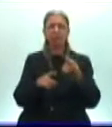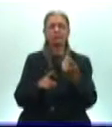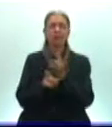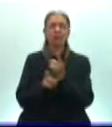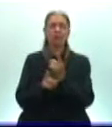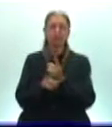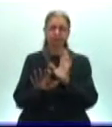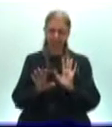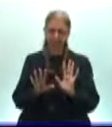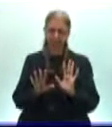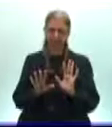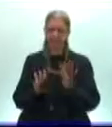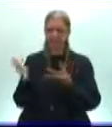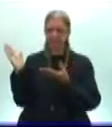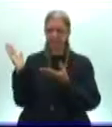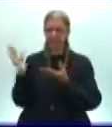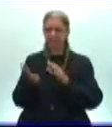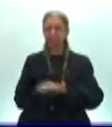de inecuación.